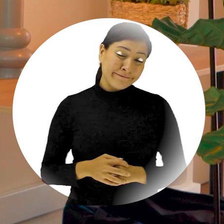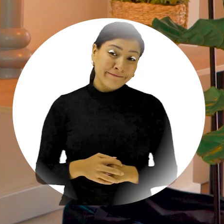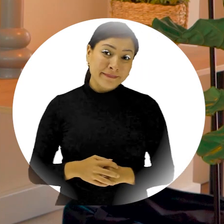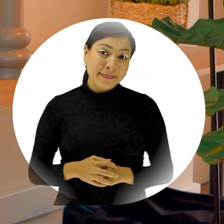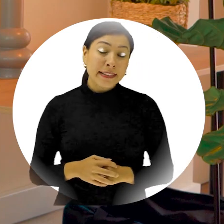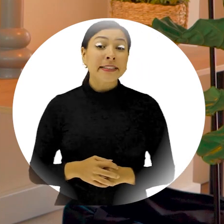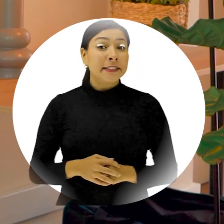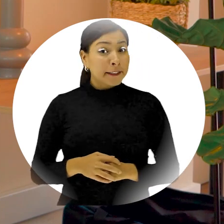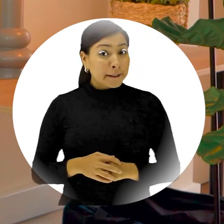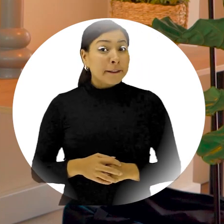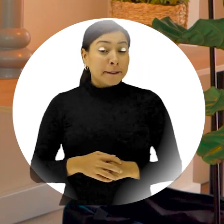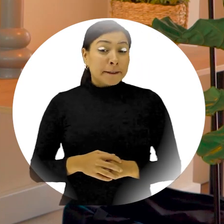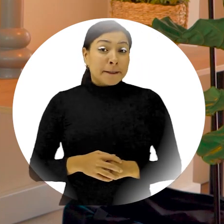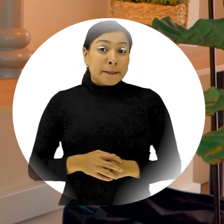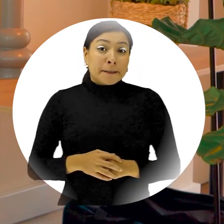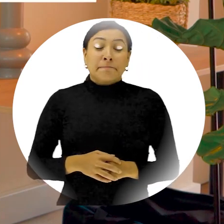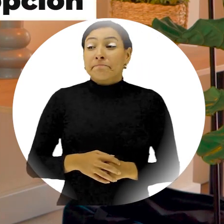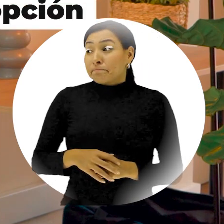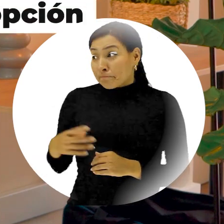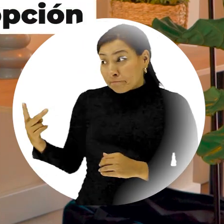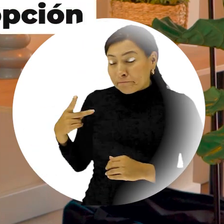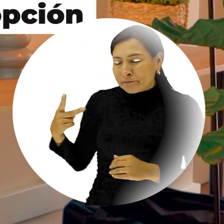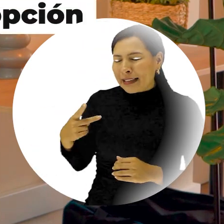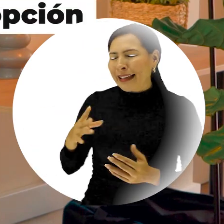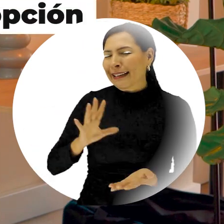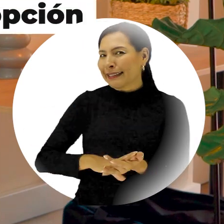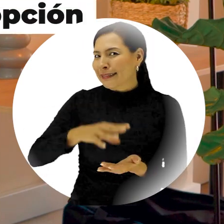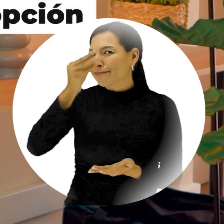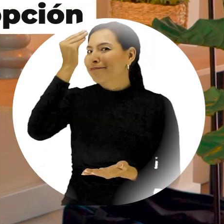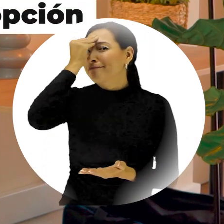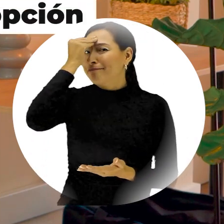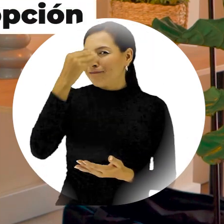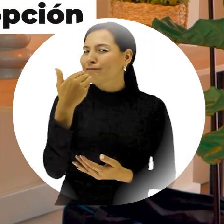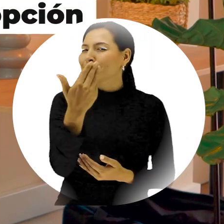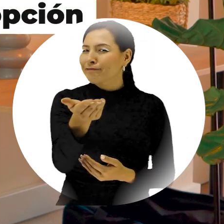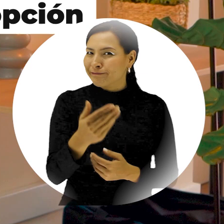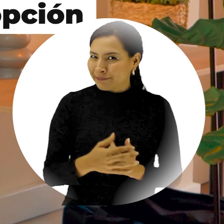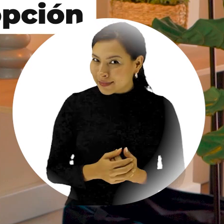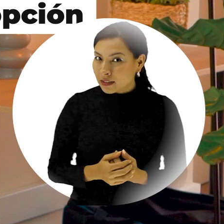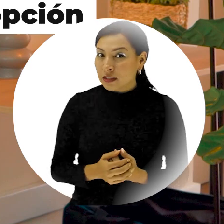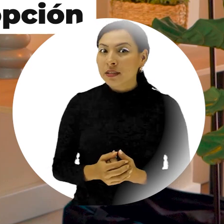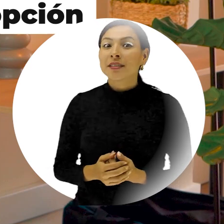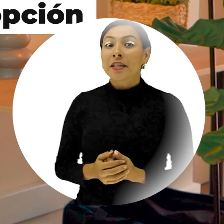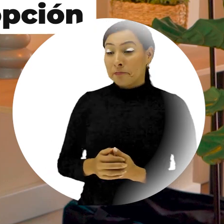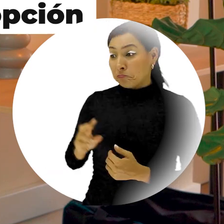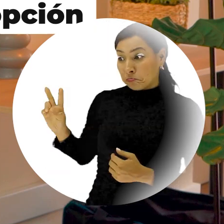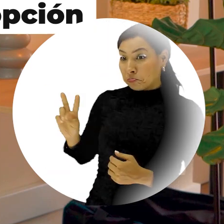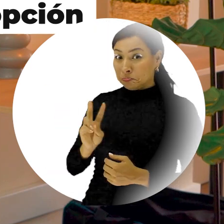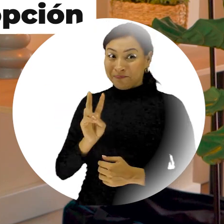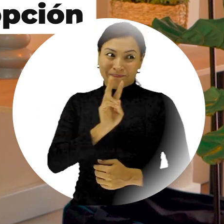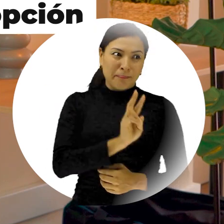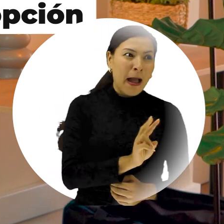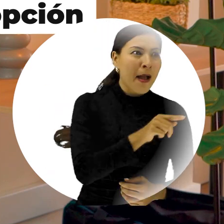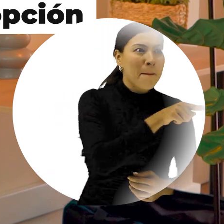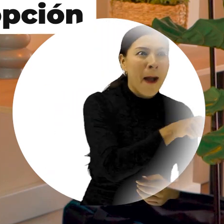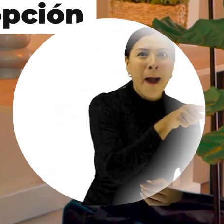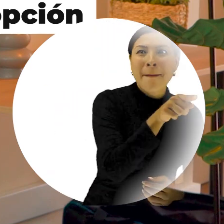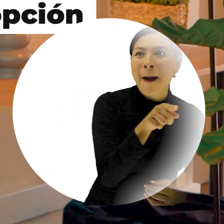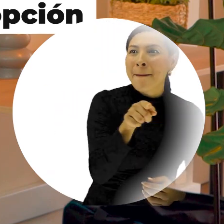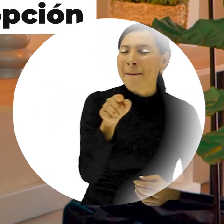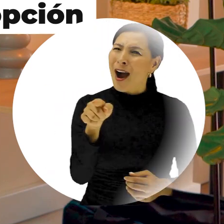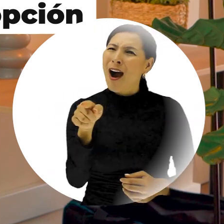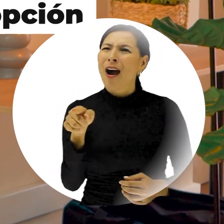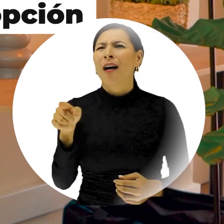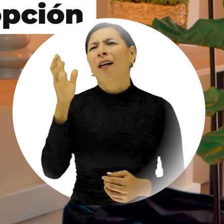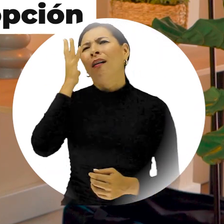funcionando, es mejor que vayamos buscando otra opción. Segundo aprendizaje que también considero que es relevante de mencionar es nunca se queden con la